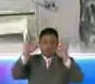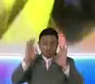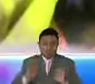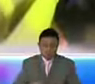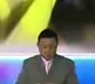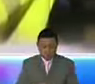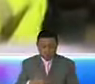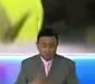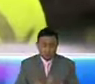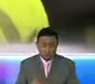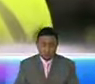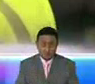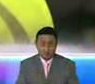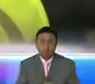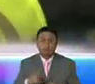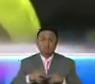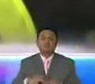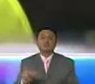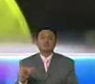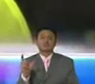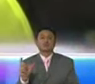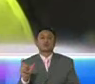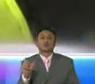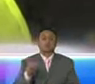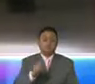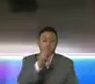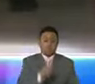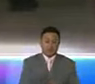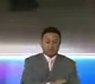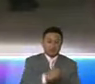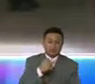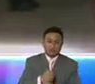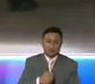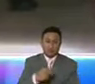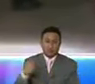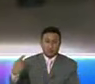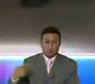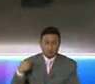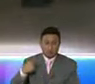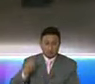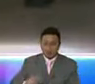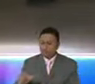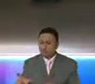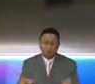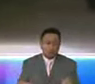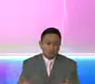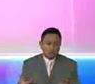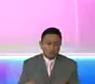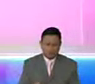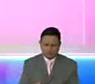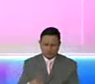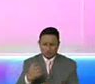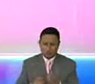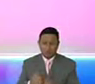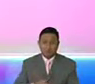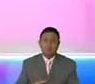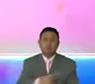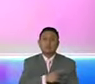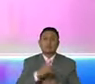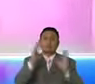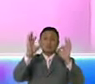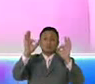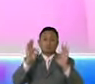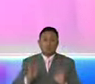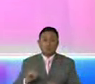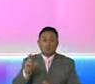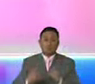sorpresivas, básicamente a revisar documentos tanto a clientes como a trabajadoras sexuales. Las novedades aparecen. En este prostíbulo encontraron a